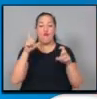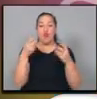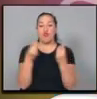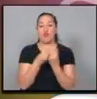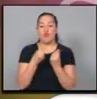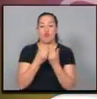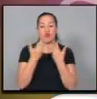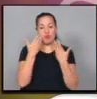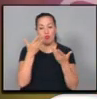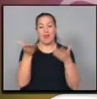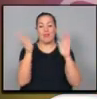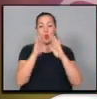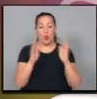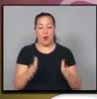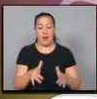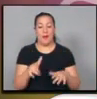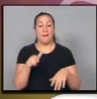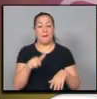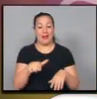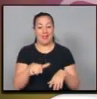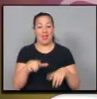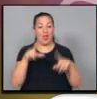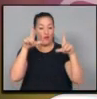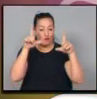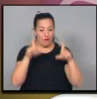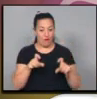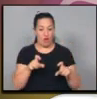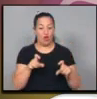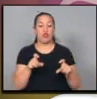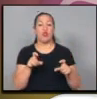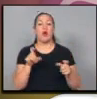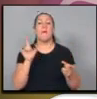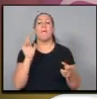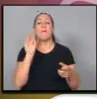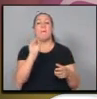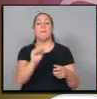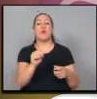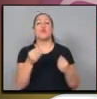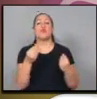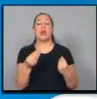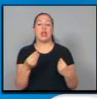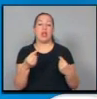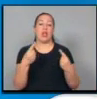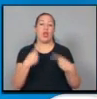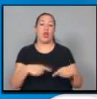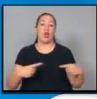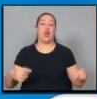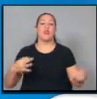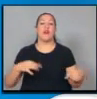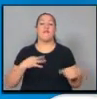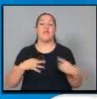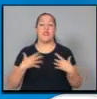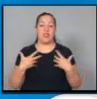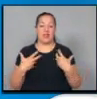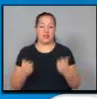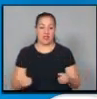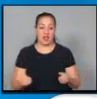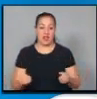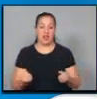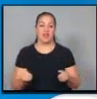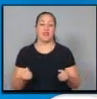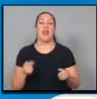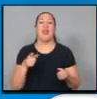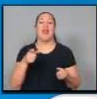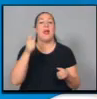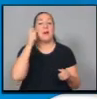su cuerpo y demás. Y en esta especialmente fotografía puso: esto es producto de toda una vida sana. Que incluso acá, imagínense,